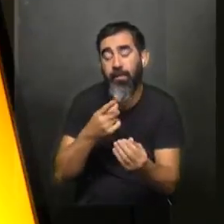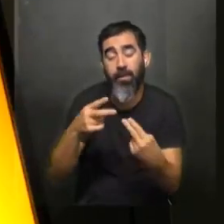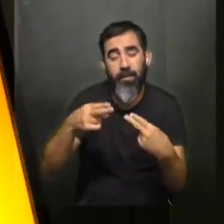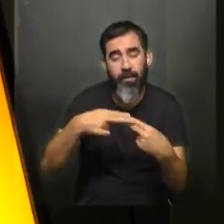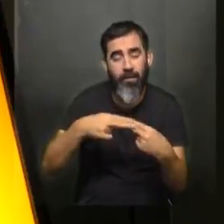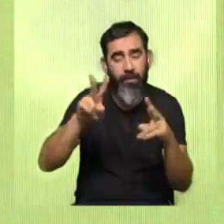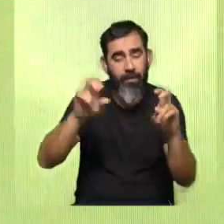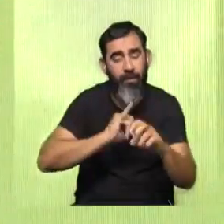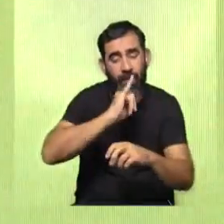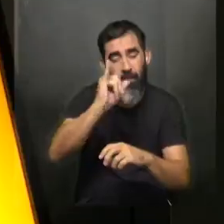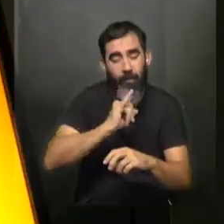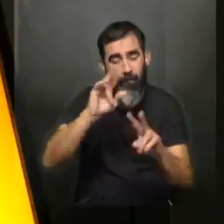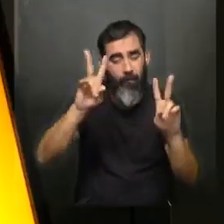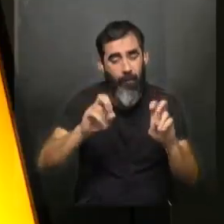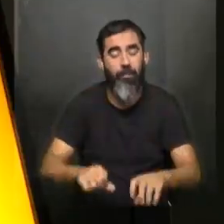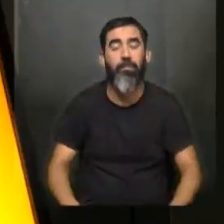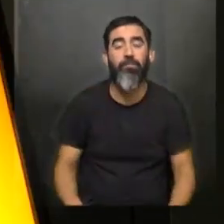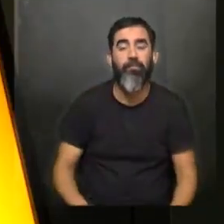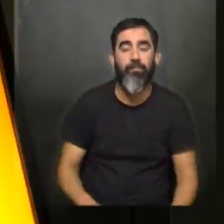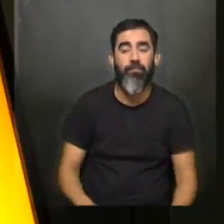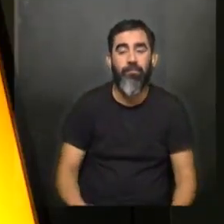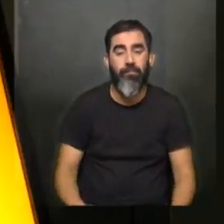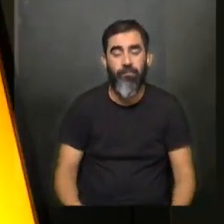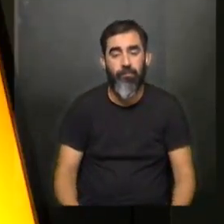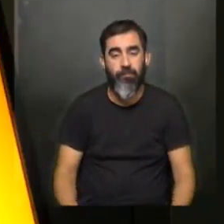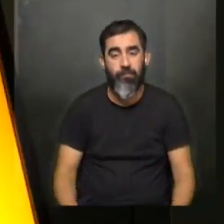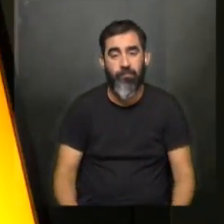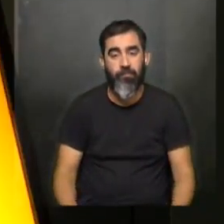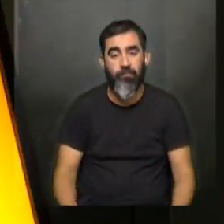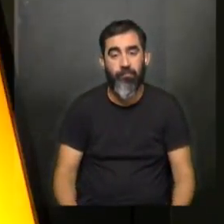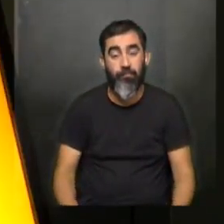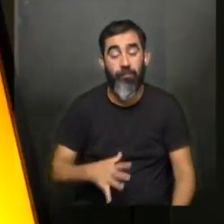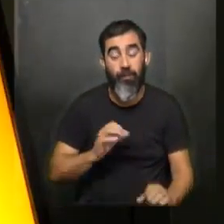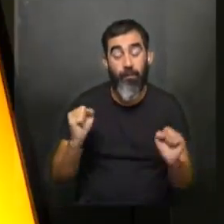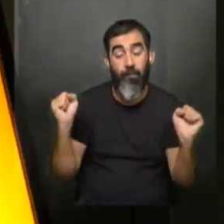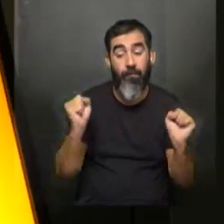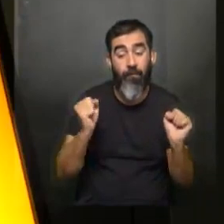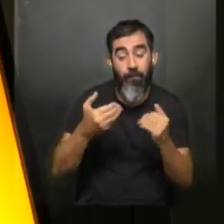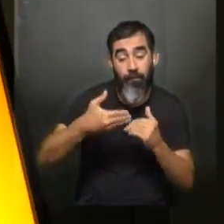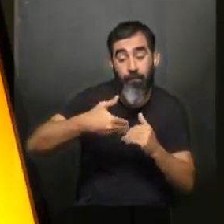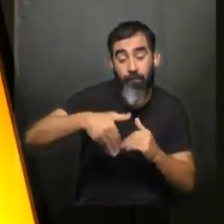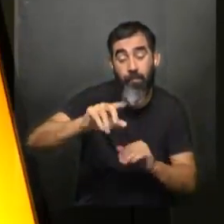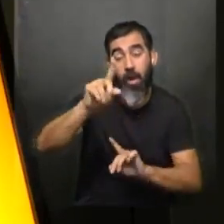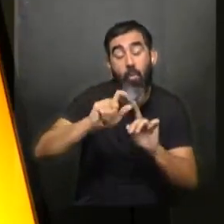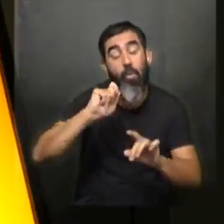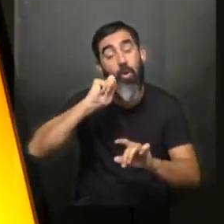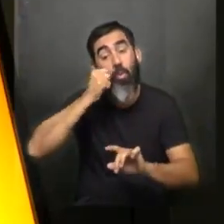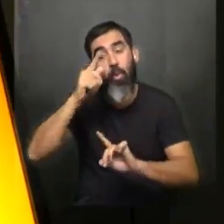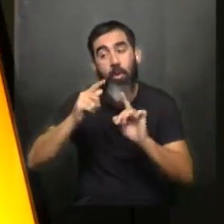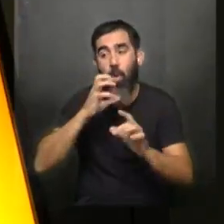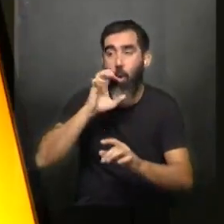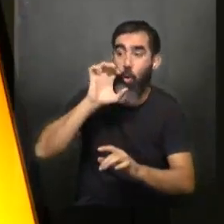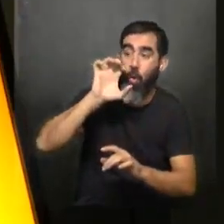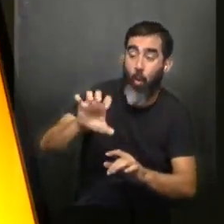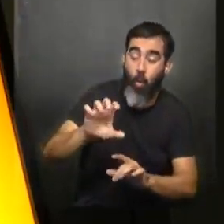sobre este informe. ¿Cómo andás? Bien, gracias. Sí, bueno, se viene el frío, como vos decís, sí. A algunos les gusta, a otros no nos